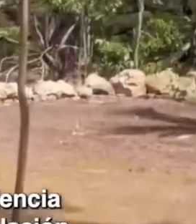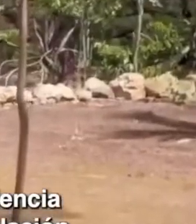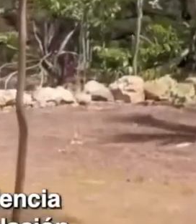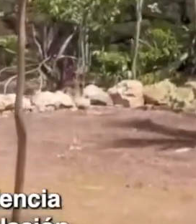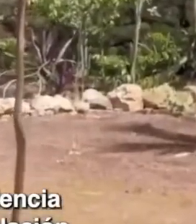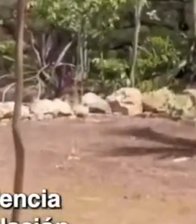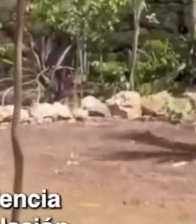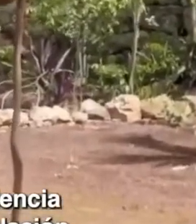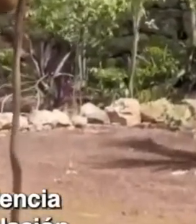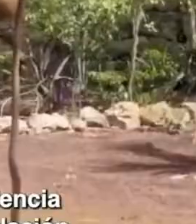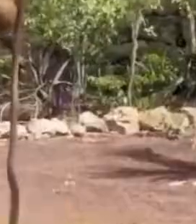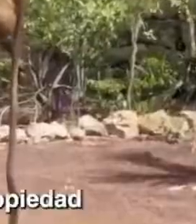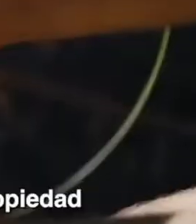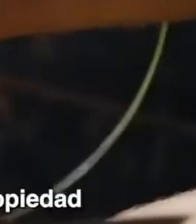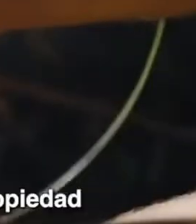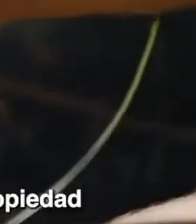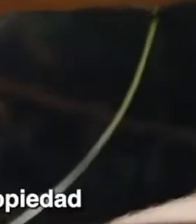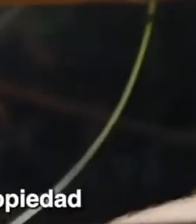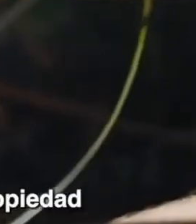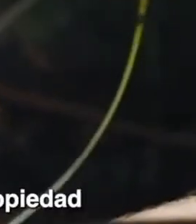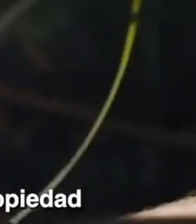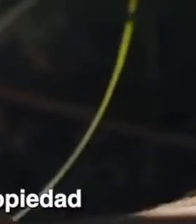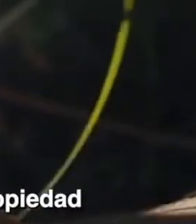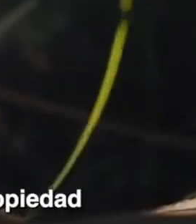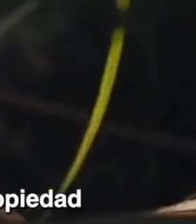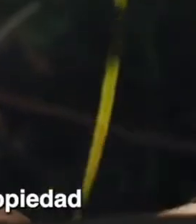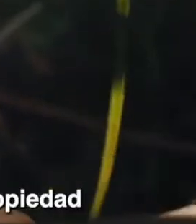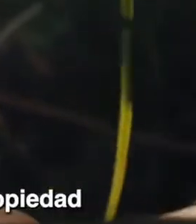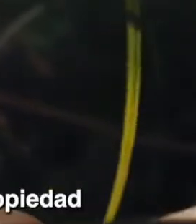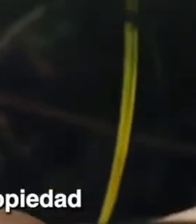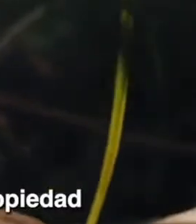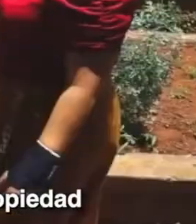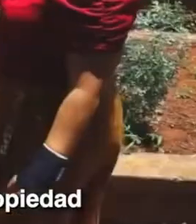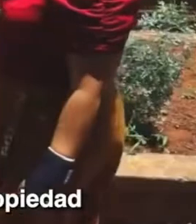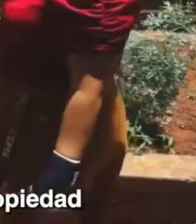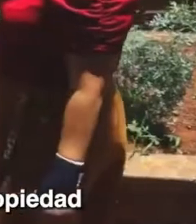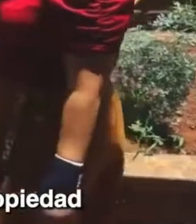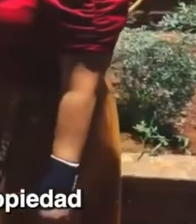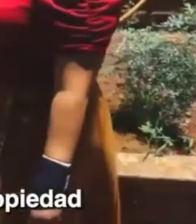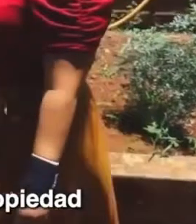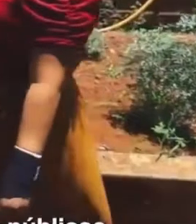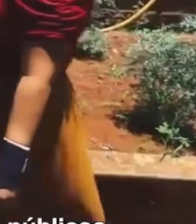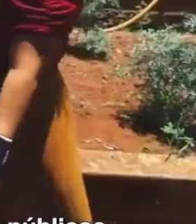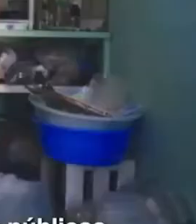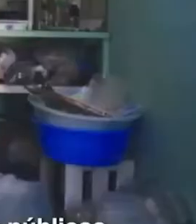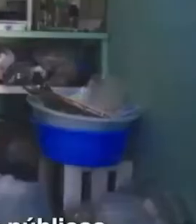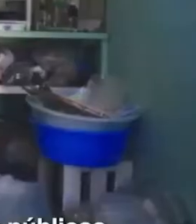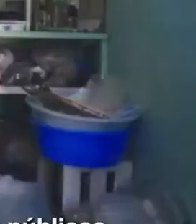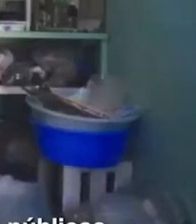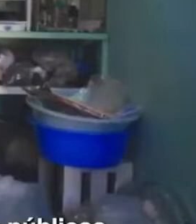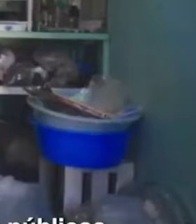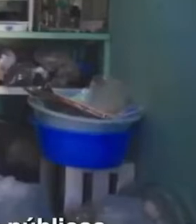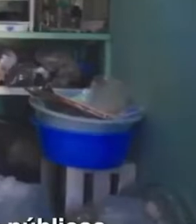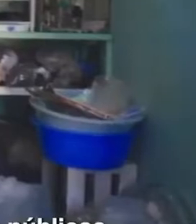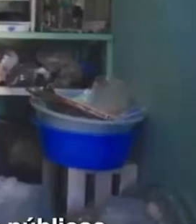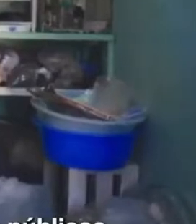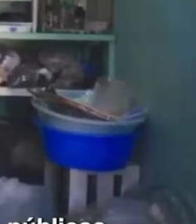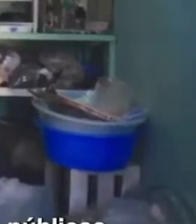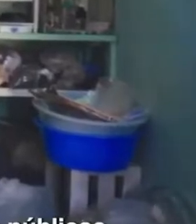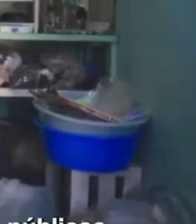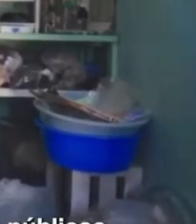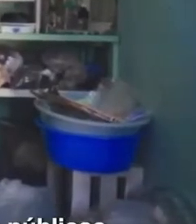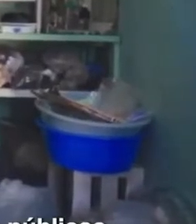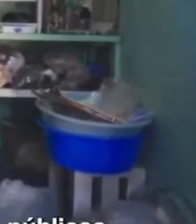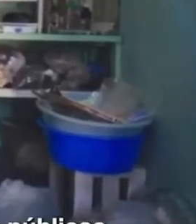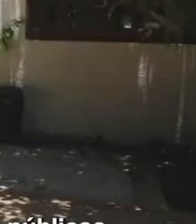las necesidades de la población. El CONACYT contempla que los derechos de propiedad intelectual de obras e invenciones